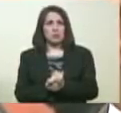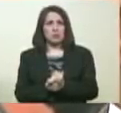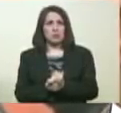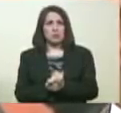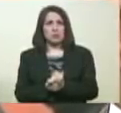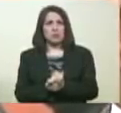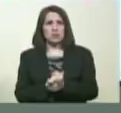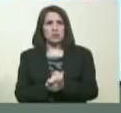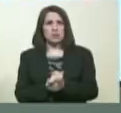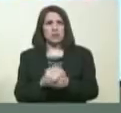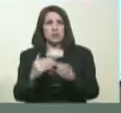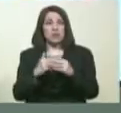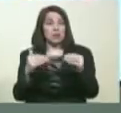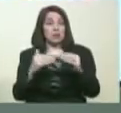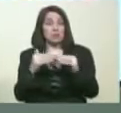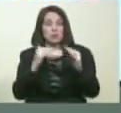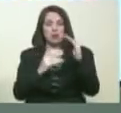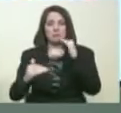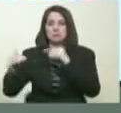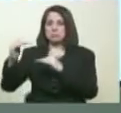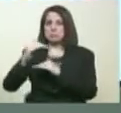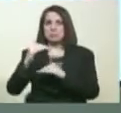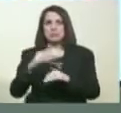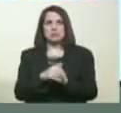El dólar implícito. Ok, sonríe.